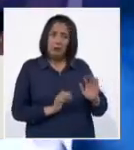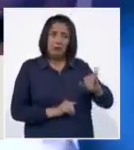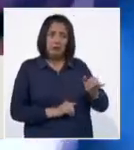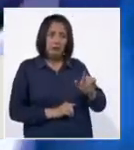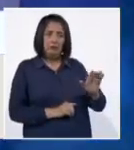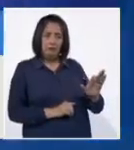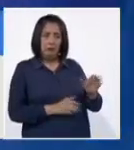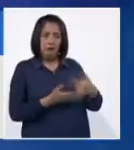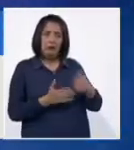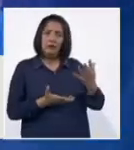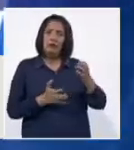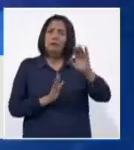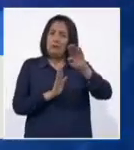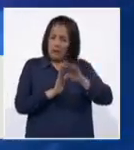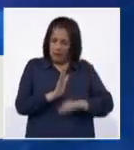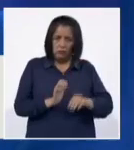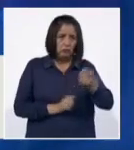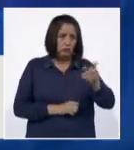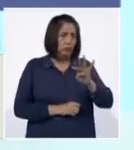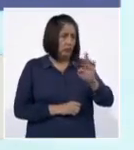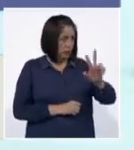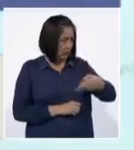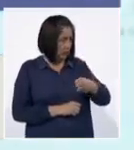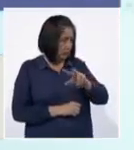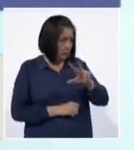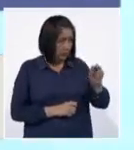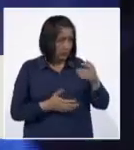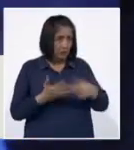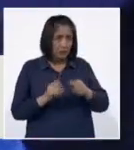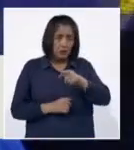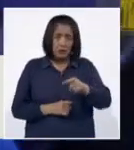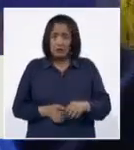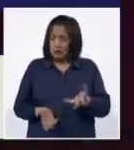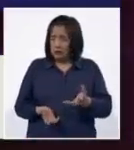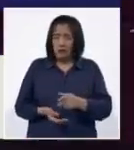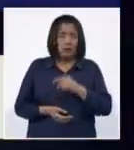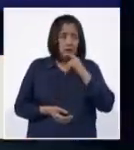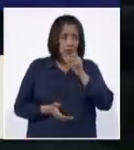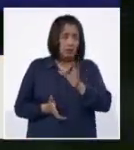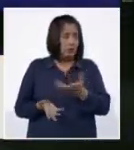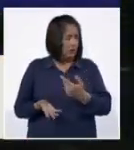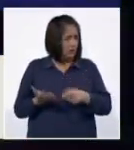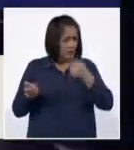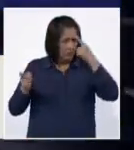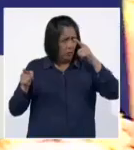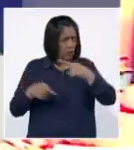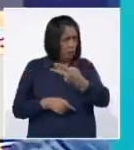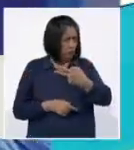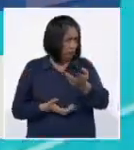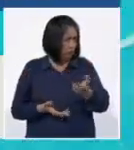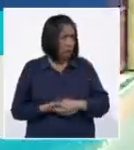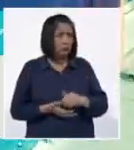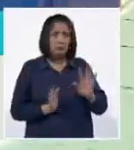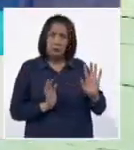Jefferson ahora busca reducir estos 43.300 soles, pese a que la Klug menciona que el monto fue de mutuo acuerdo,